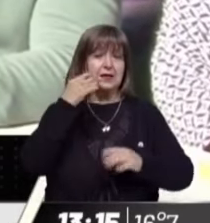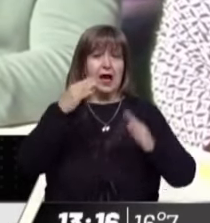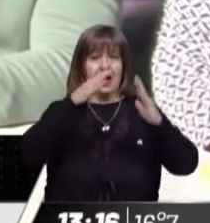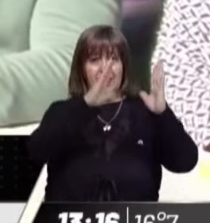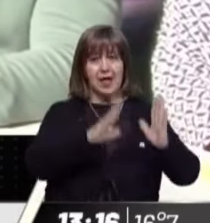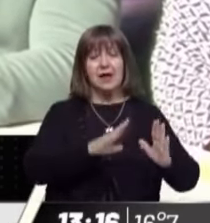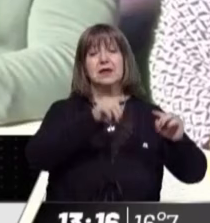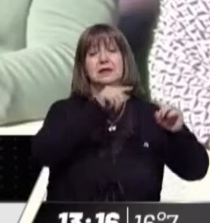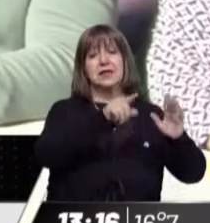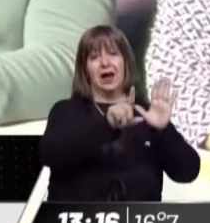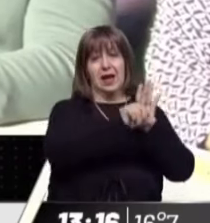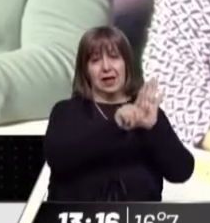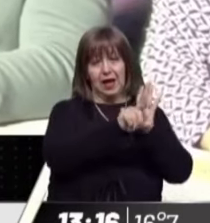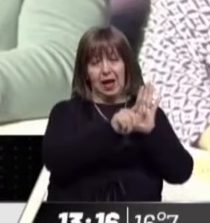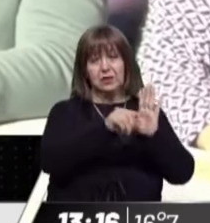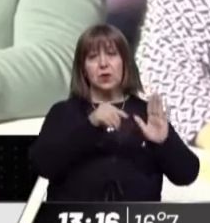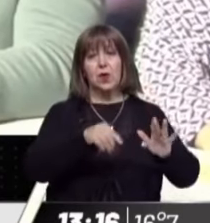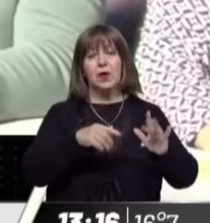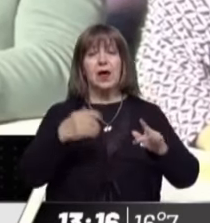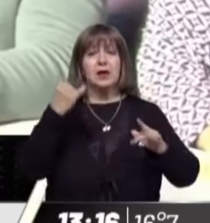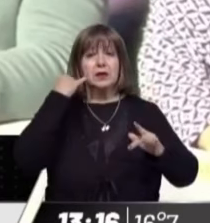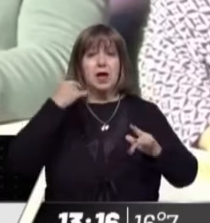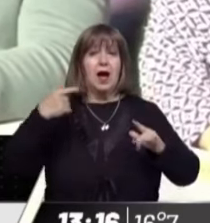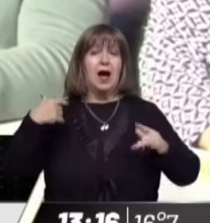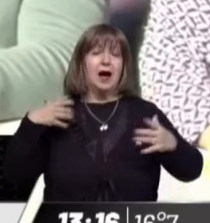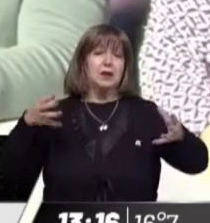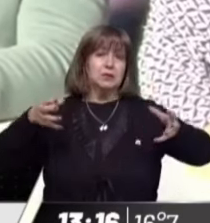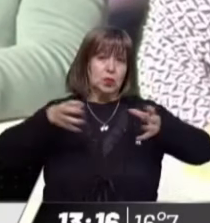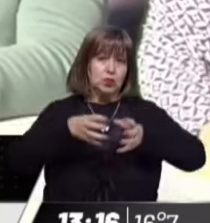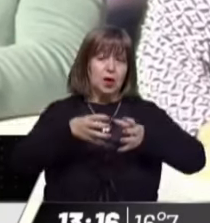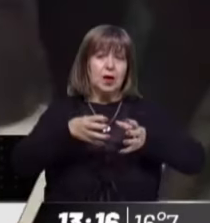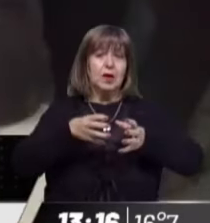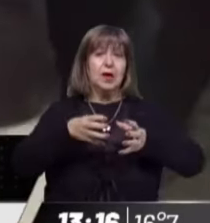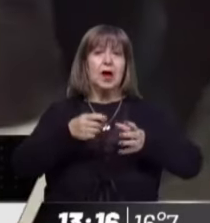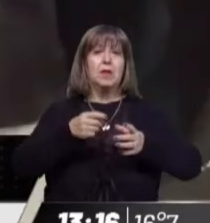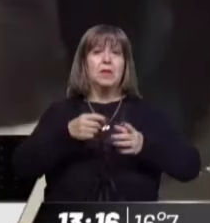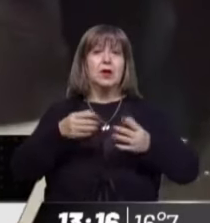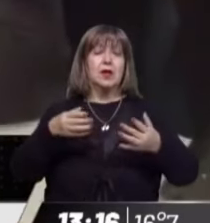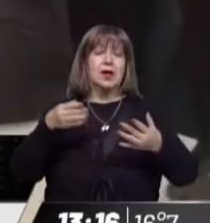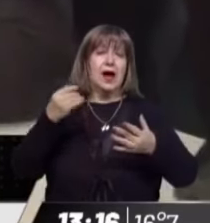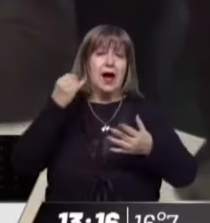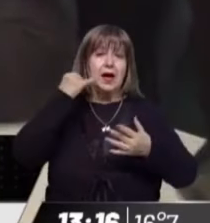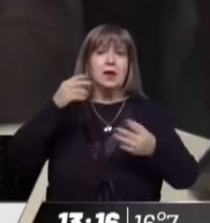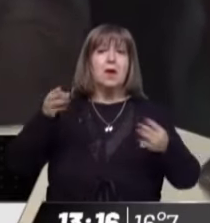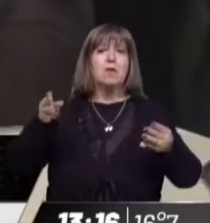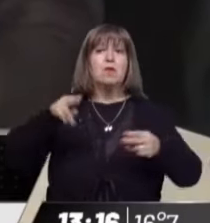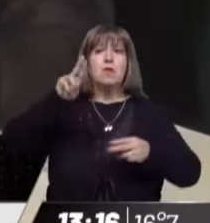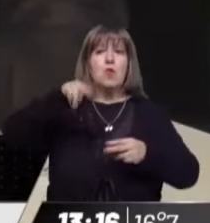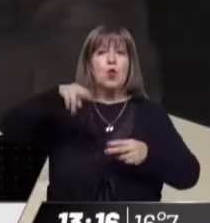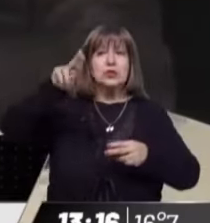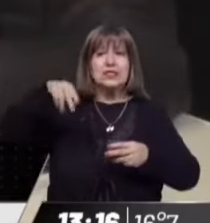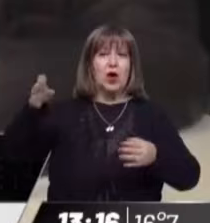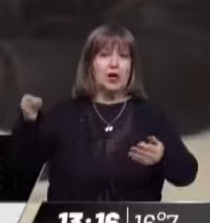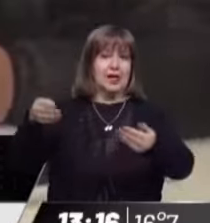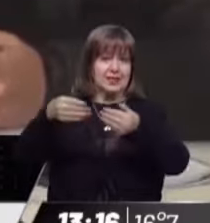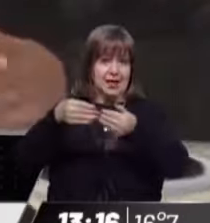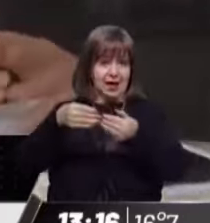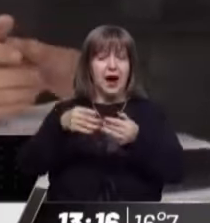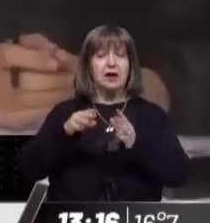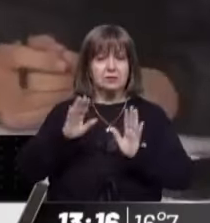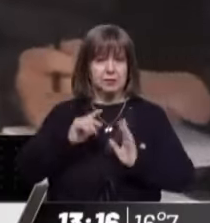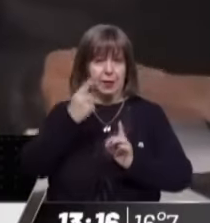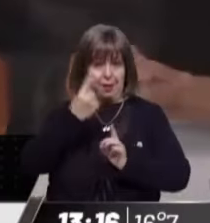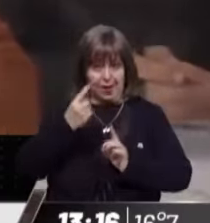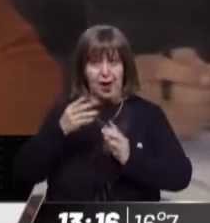las 16 vamos en apoyo a un acto que hace la fraternidad porque le quieren cerrar el museo y bueno, un montón de cosas más. Y a las 18 vamos a estar